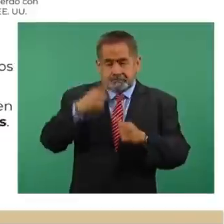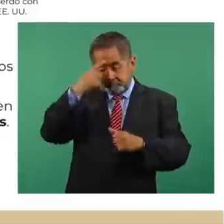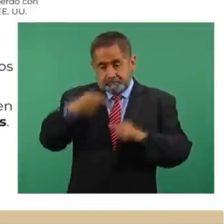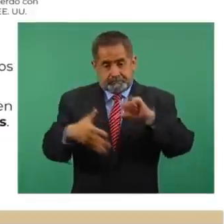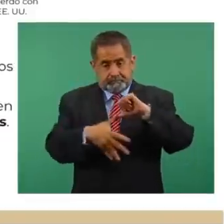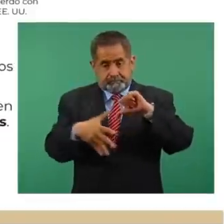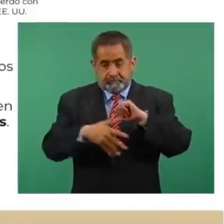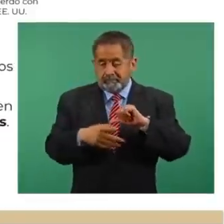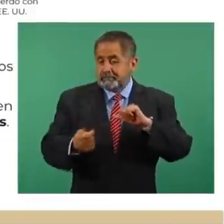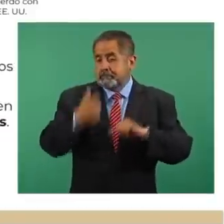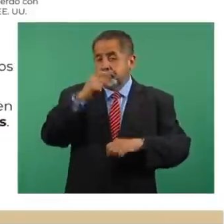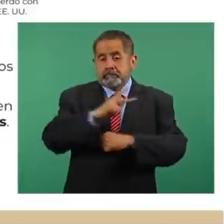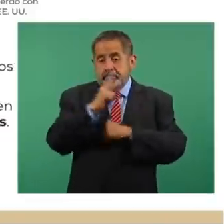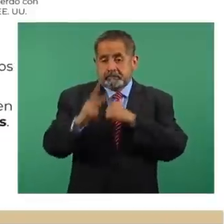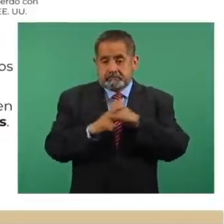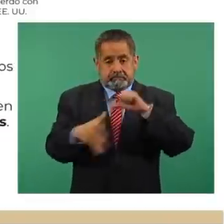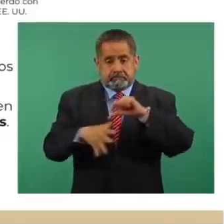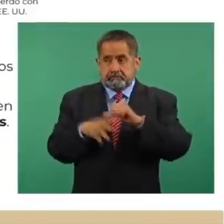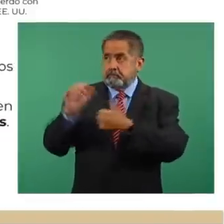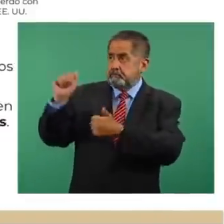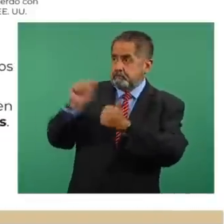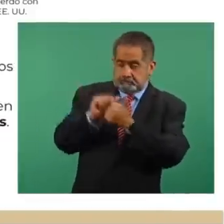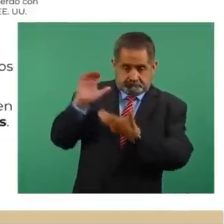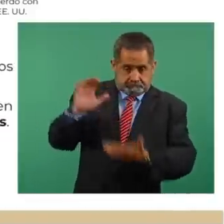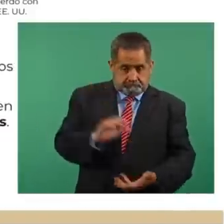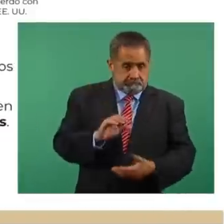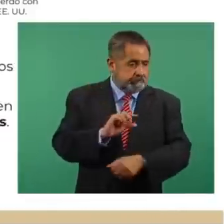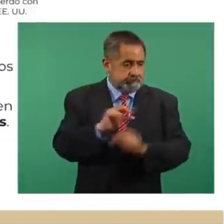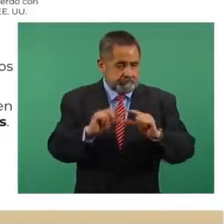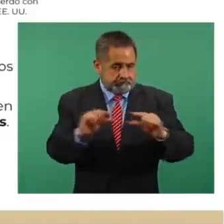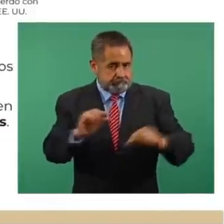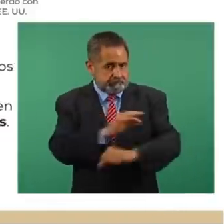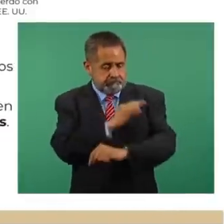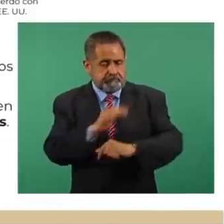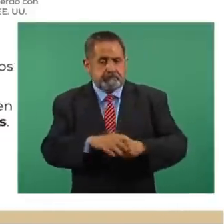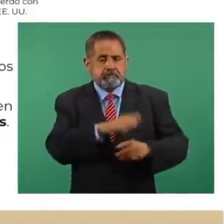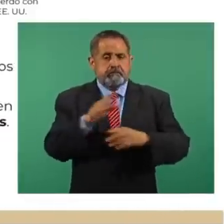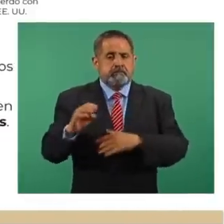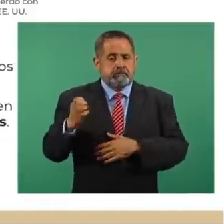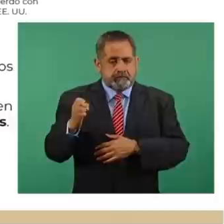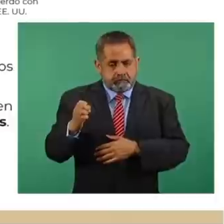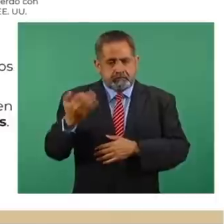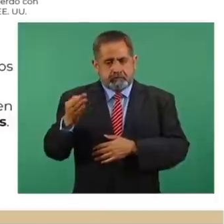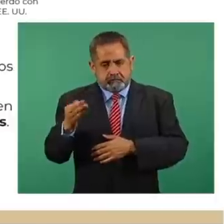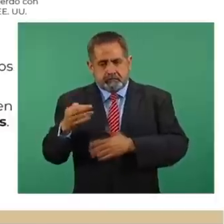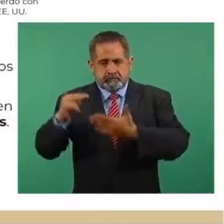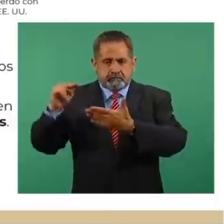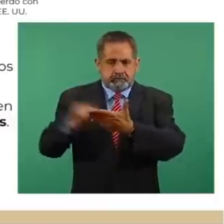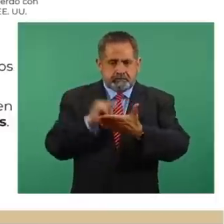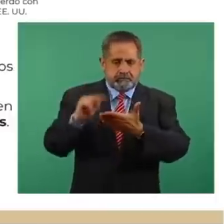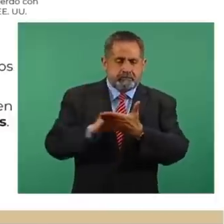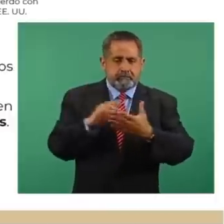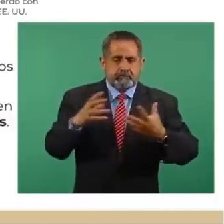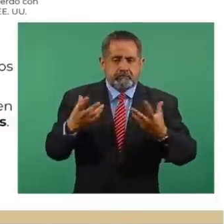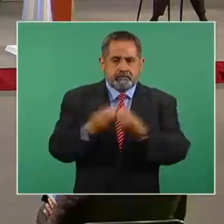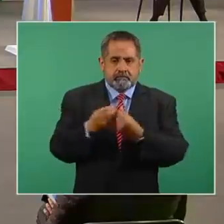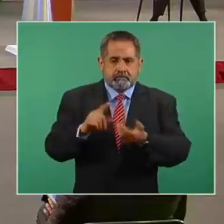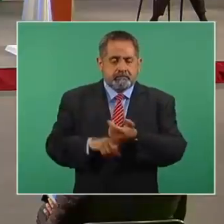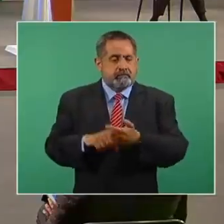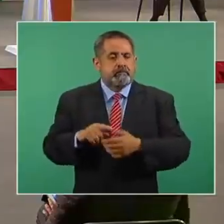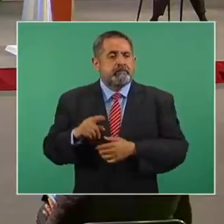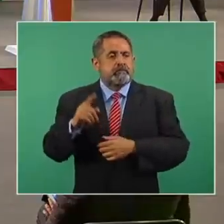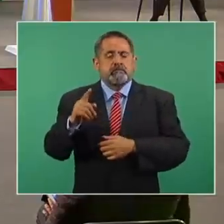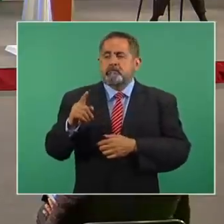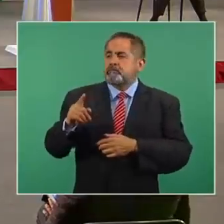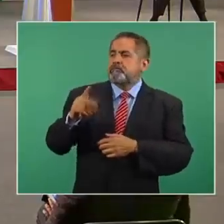Latina, fuimos el primer país a América Latina con vacunas. En enero firmamos acuerdo con Serum Institute por dos